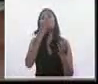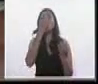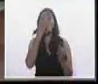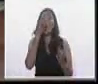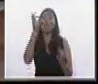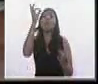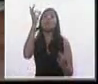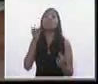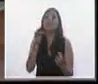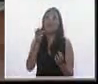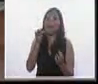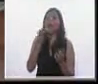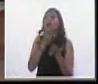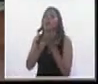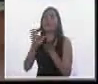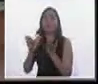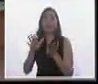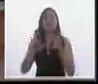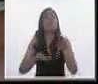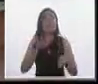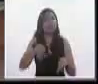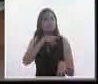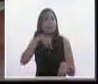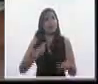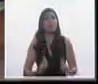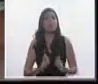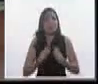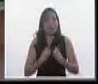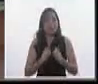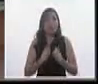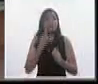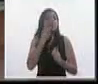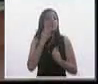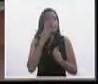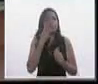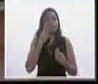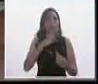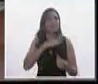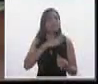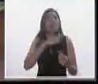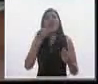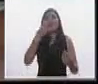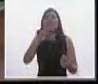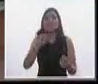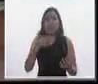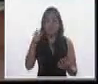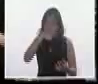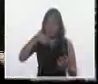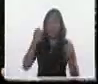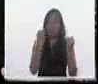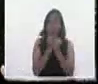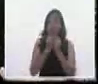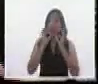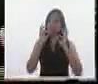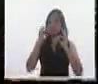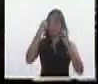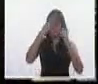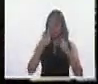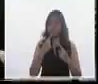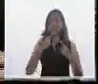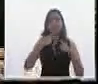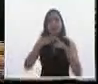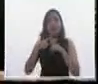especial aparte porque así es la vida en las calles estamos de todos tamaños y colores entonces si en la escuela